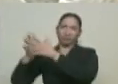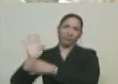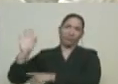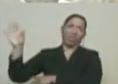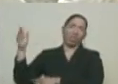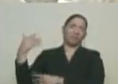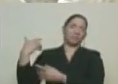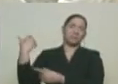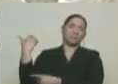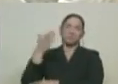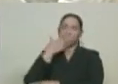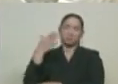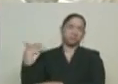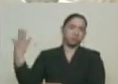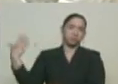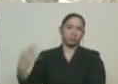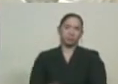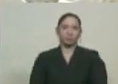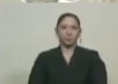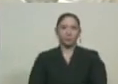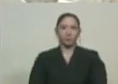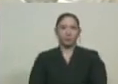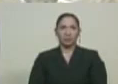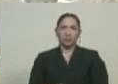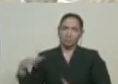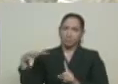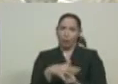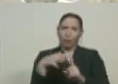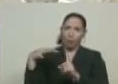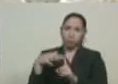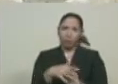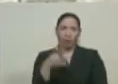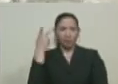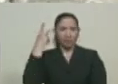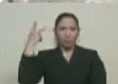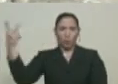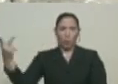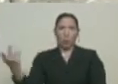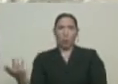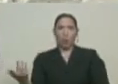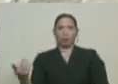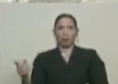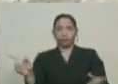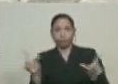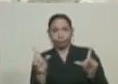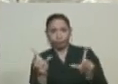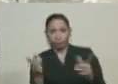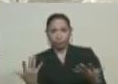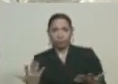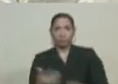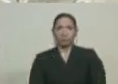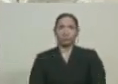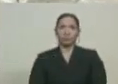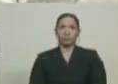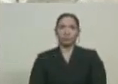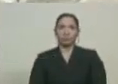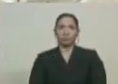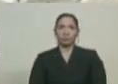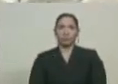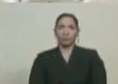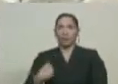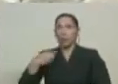acciones de, bueno, amenaza psicológica, guerra psicológica, guerra mediática. A los jefes del imperio les decimos,